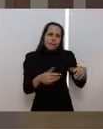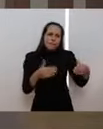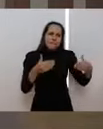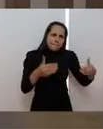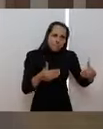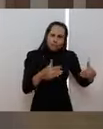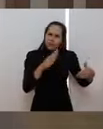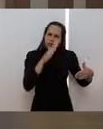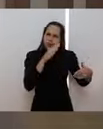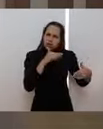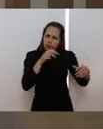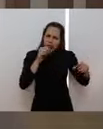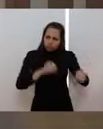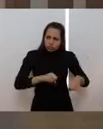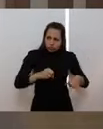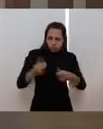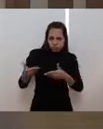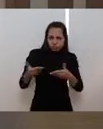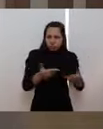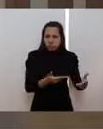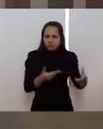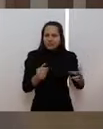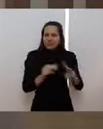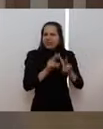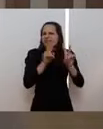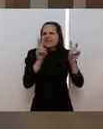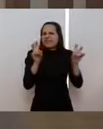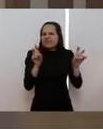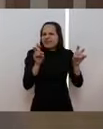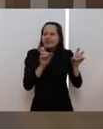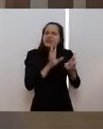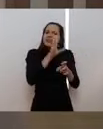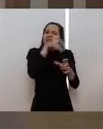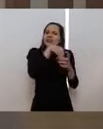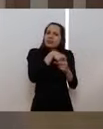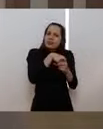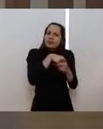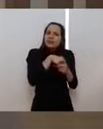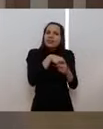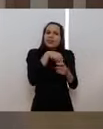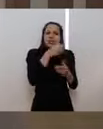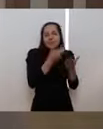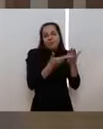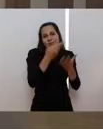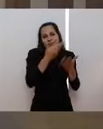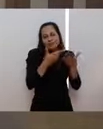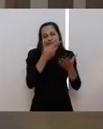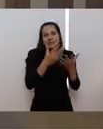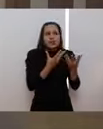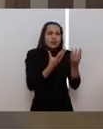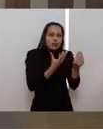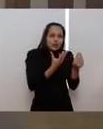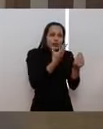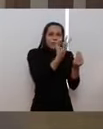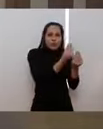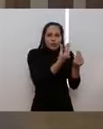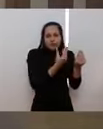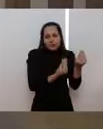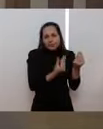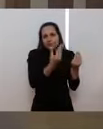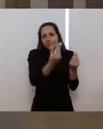estaría enmarcado en la capacidad instalada que se tenga para esa rotación es decir si hay un estudiante